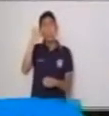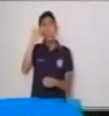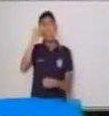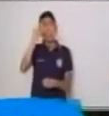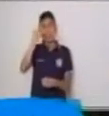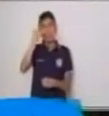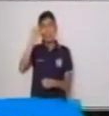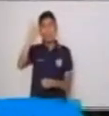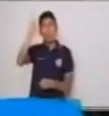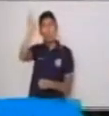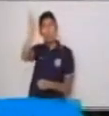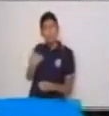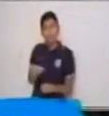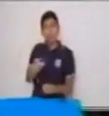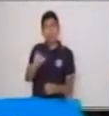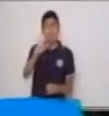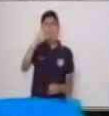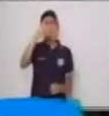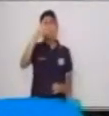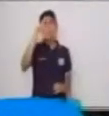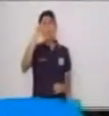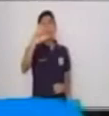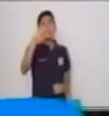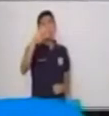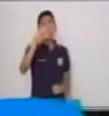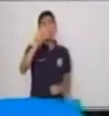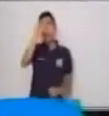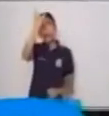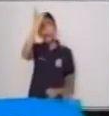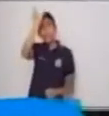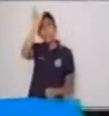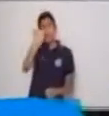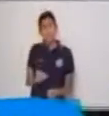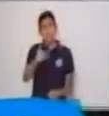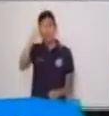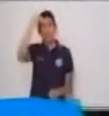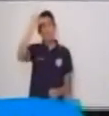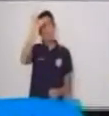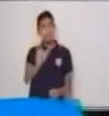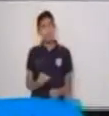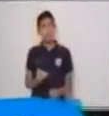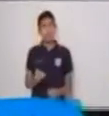bajo decena. Tengo 19